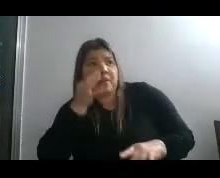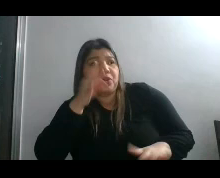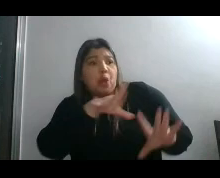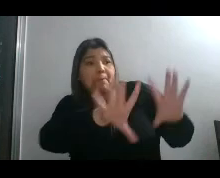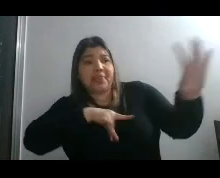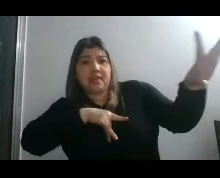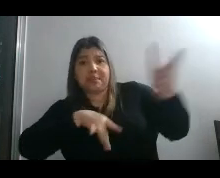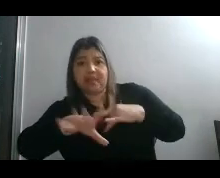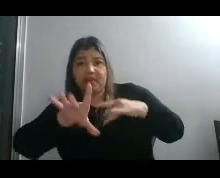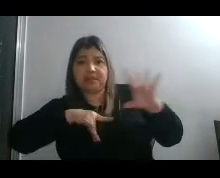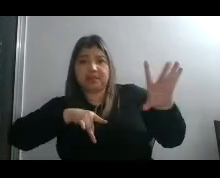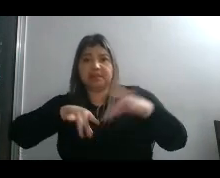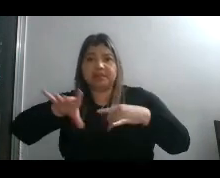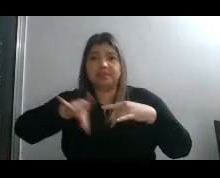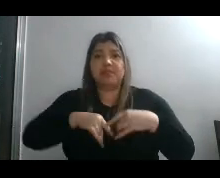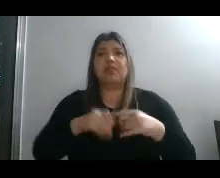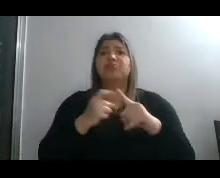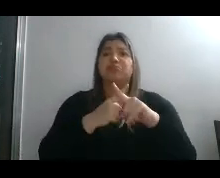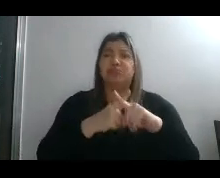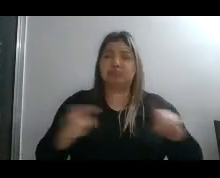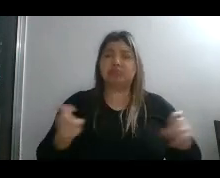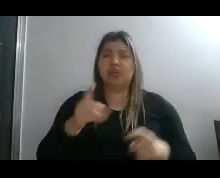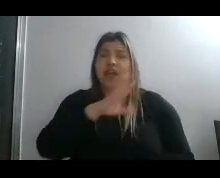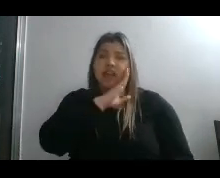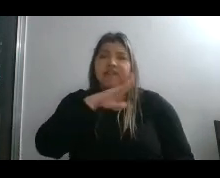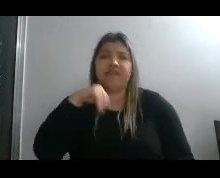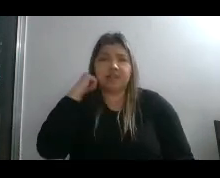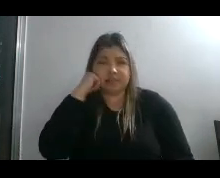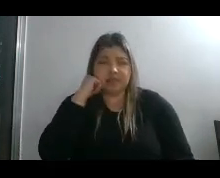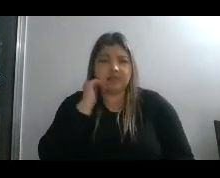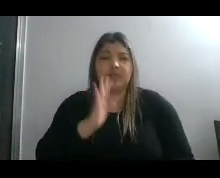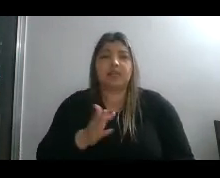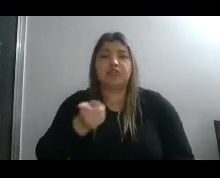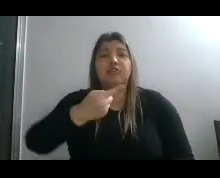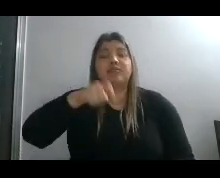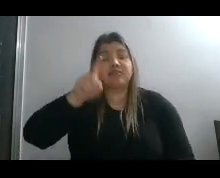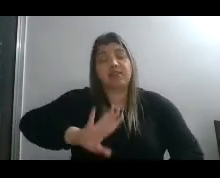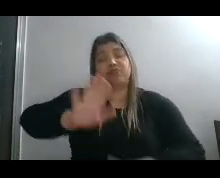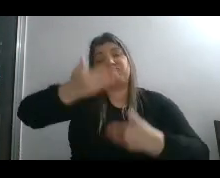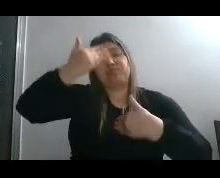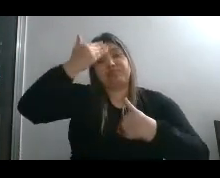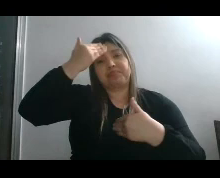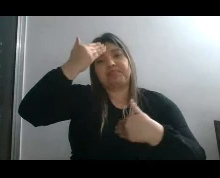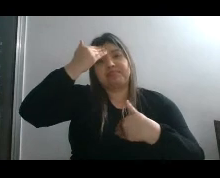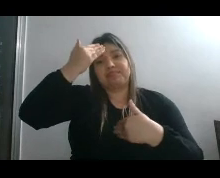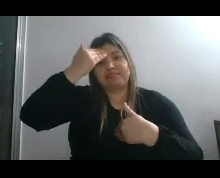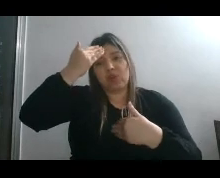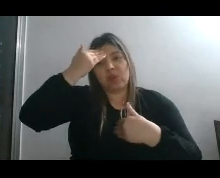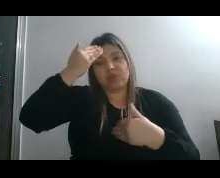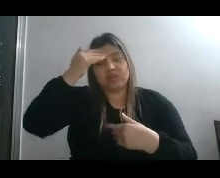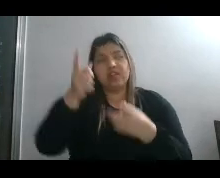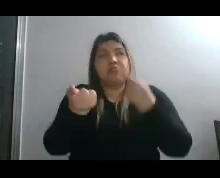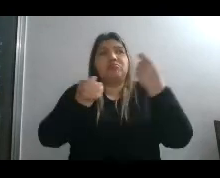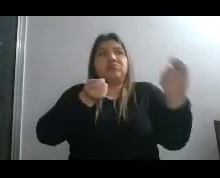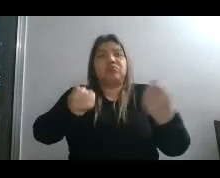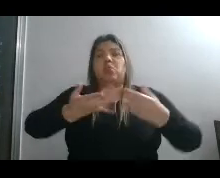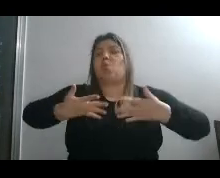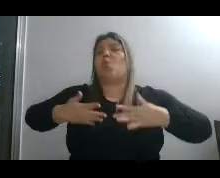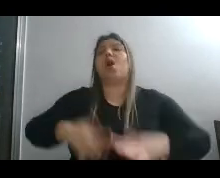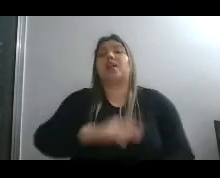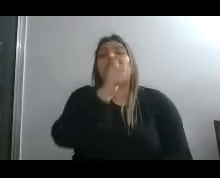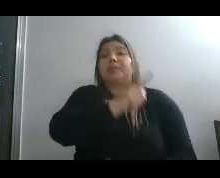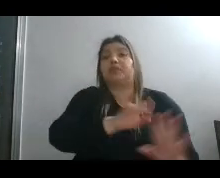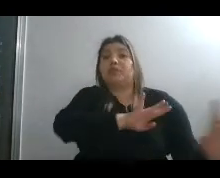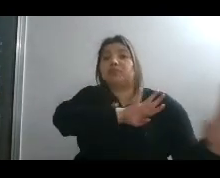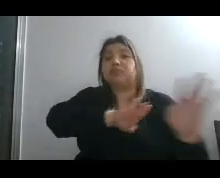enfermedades. Entonces, yo debo ser consciente que estos cuidados los debo tener con todos los pacientes. Yo no sé en qué momento